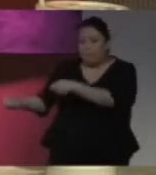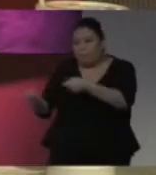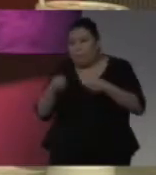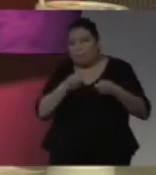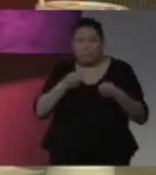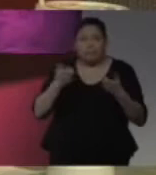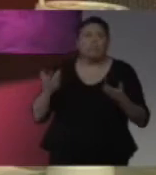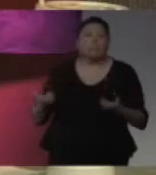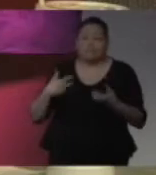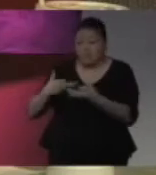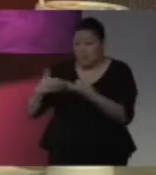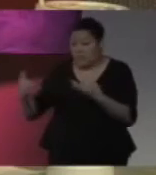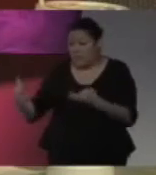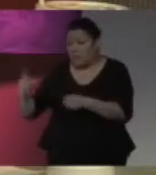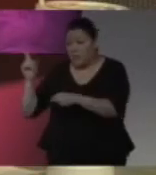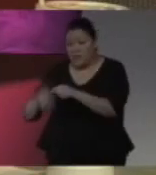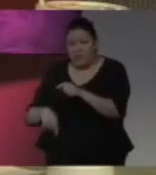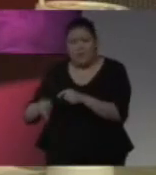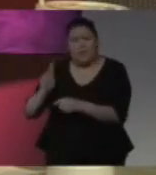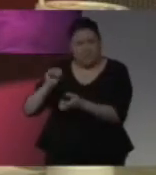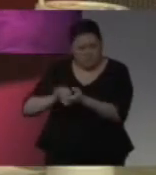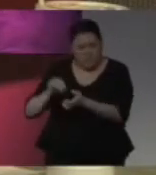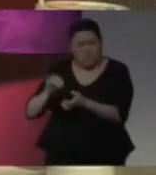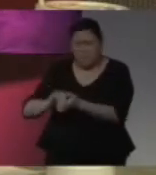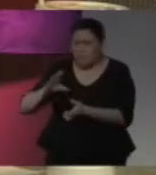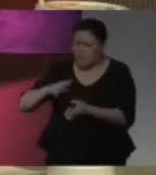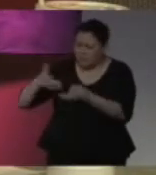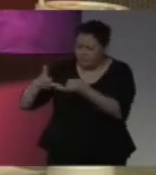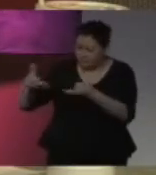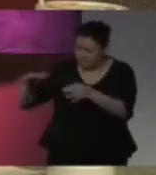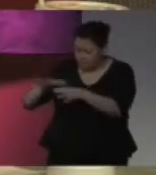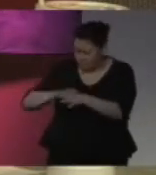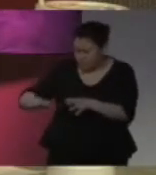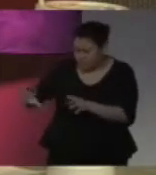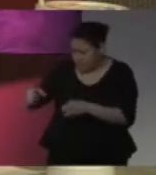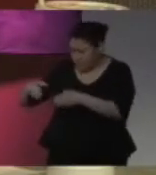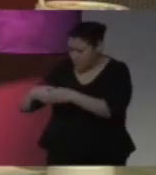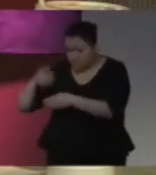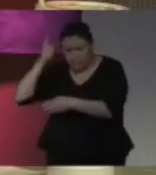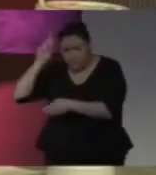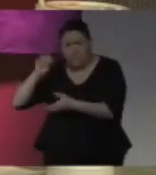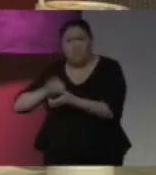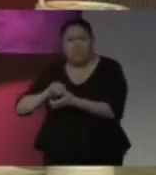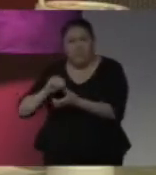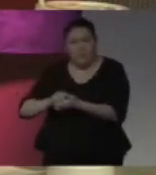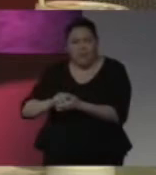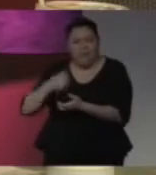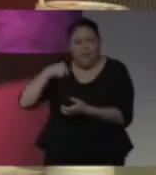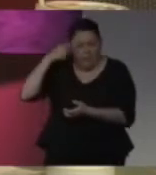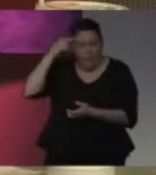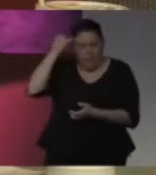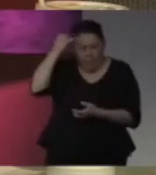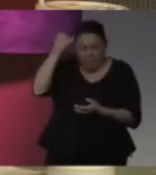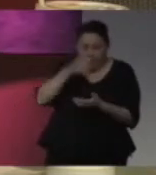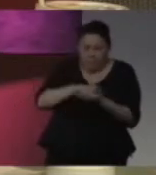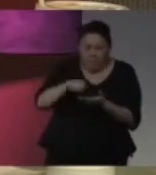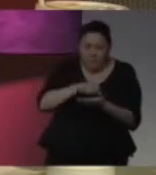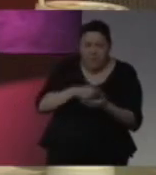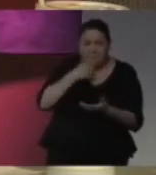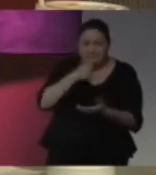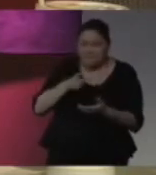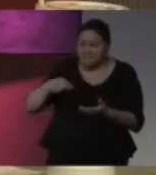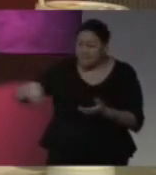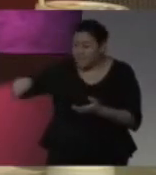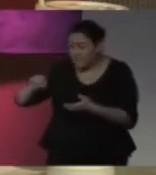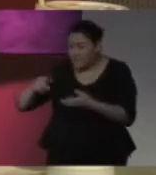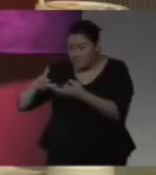tierras comunales siguen existiendo. Y en alguna parte de un texto yo escribía que las tierras comunales son aquello que se llama el motor de la